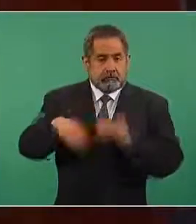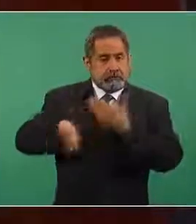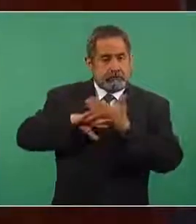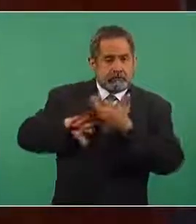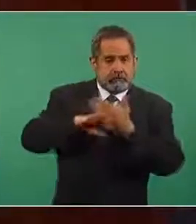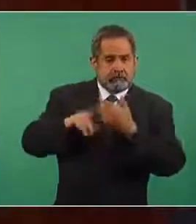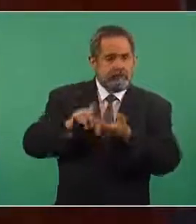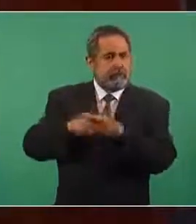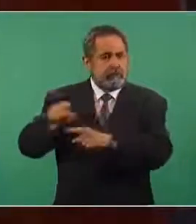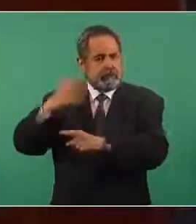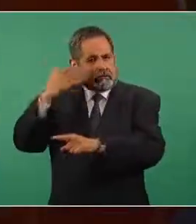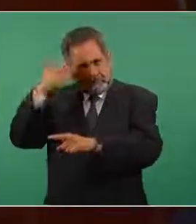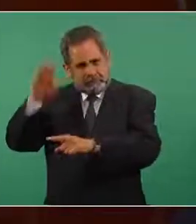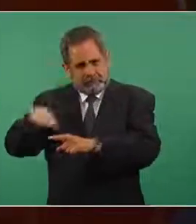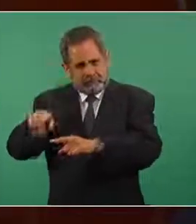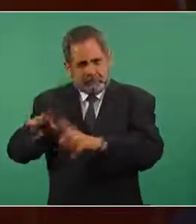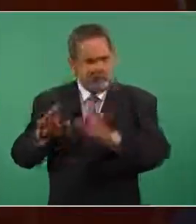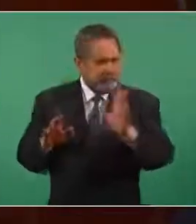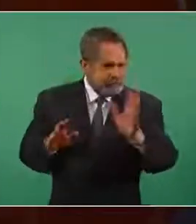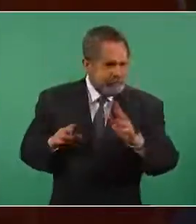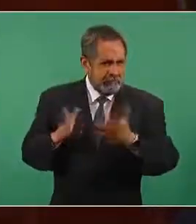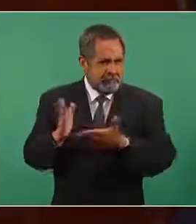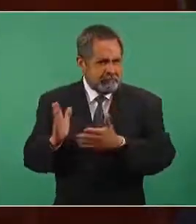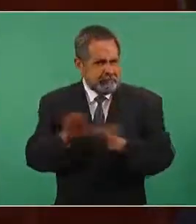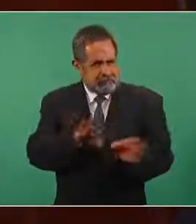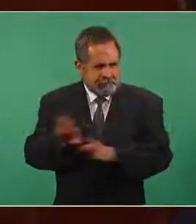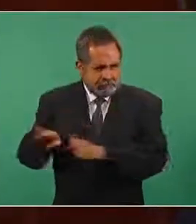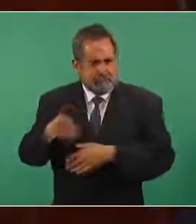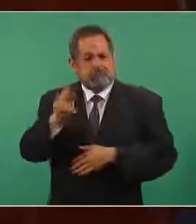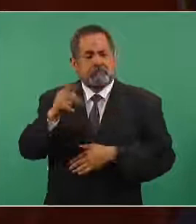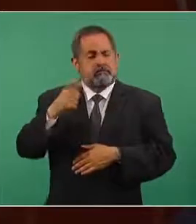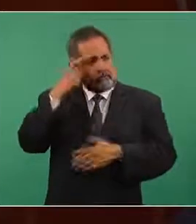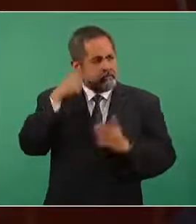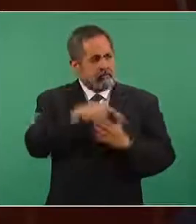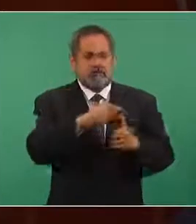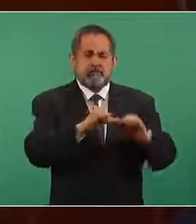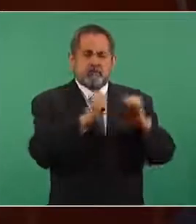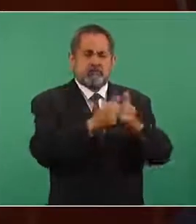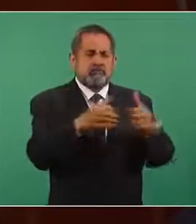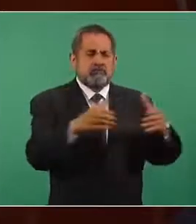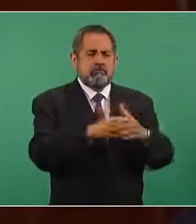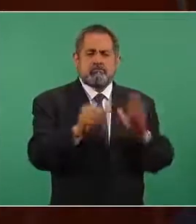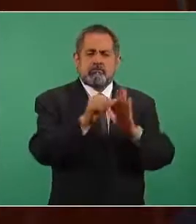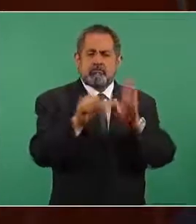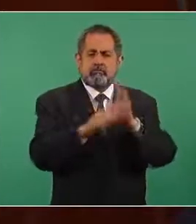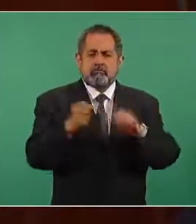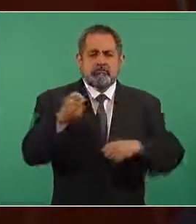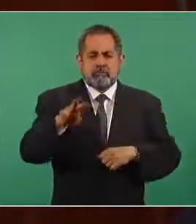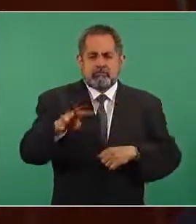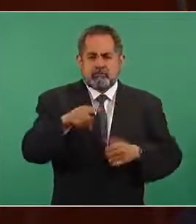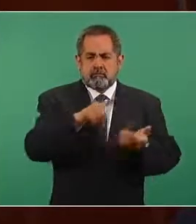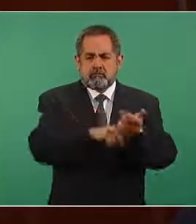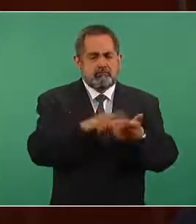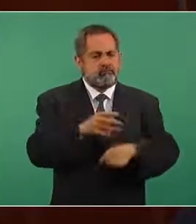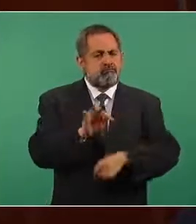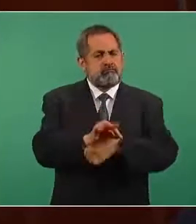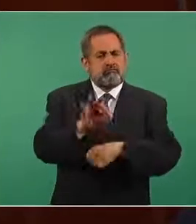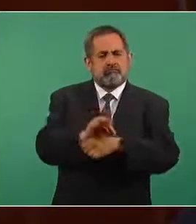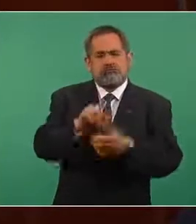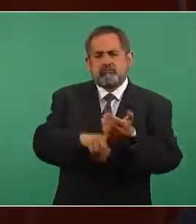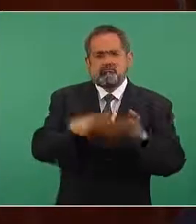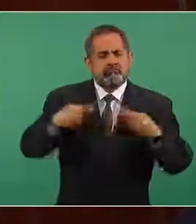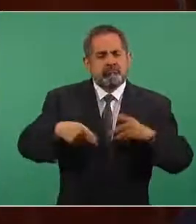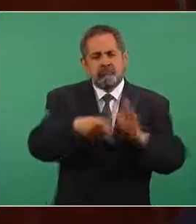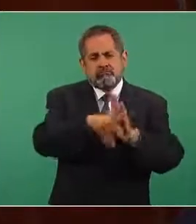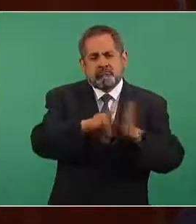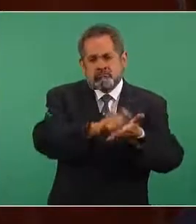la señora. Entonces, pero eso es punto y aparte, pero yo creo que artículo 19 se ha caracterizado por la defensa de los